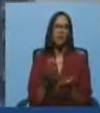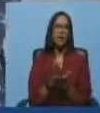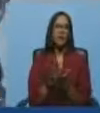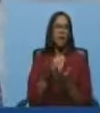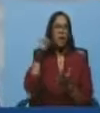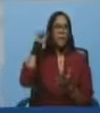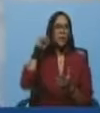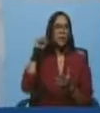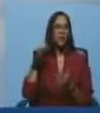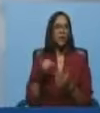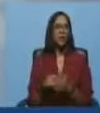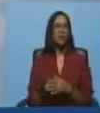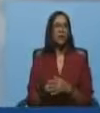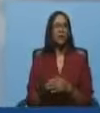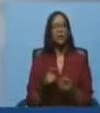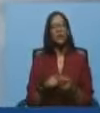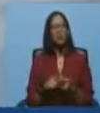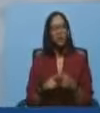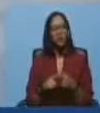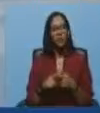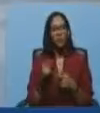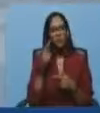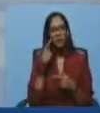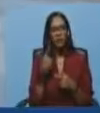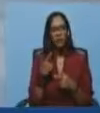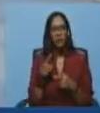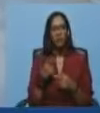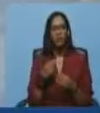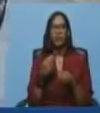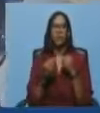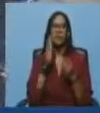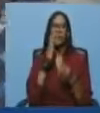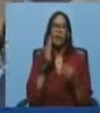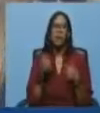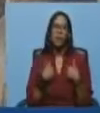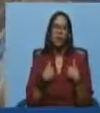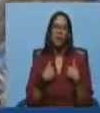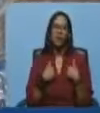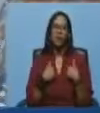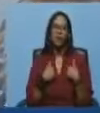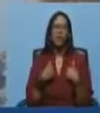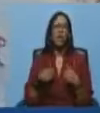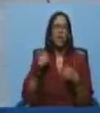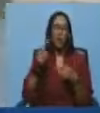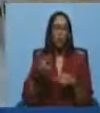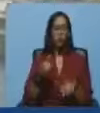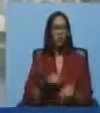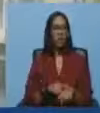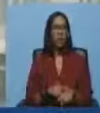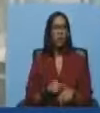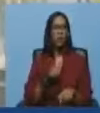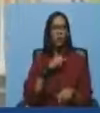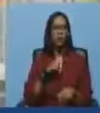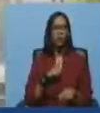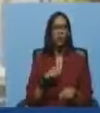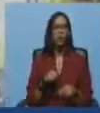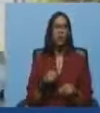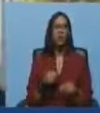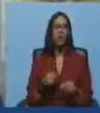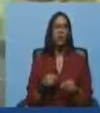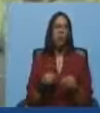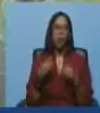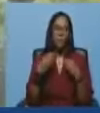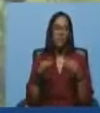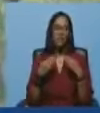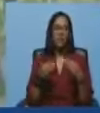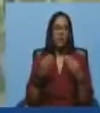ver una película. Entonces, pero fíjate, eso que hacía mi mamá conmigo, en otra época, en otro contexto, pues nosotros, digamos que los